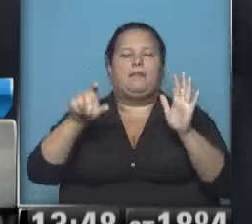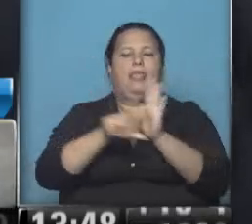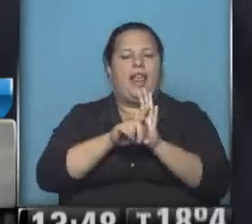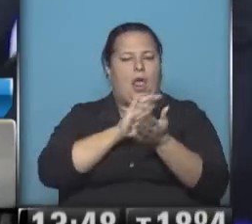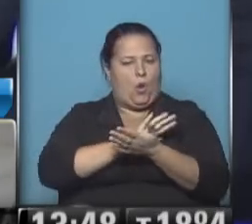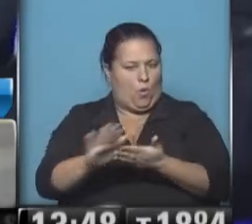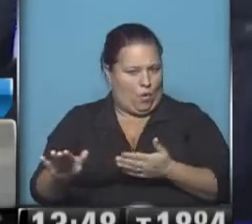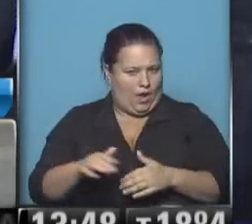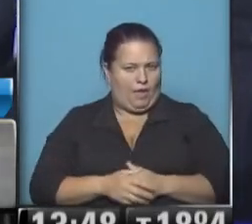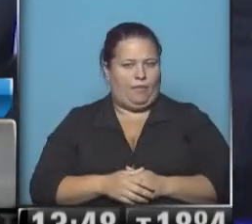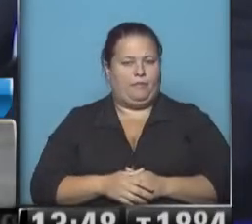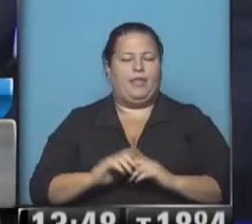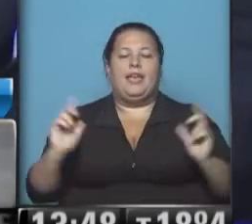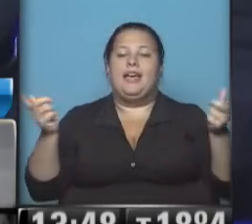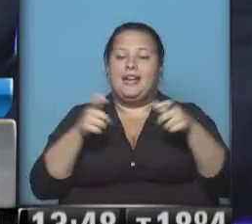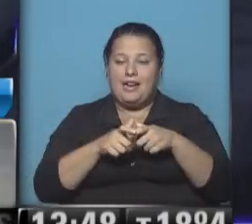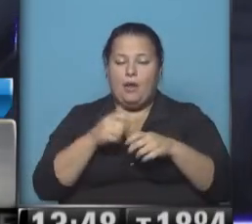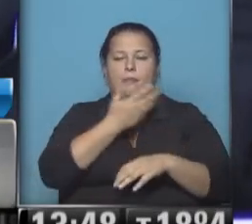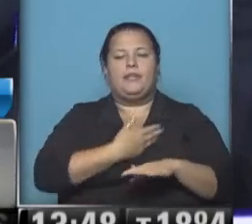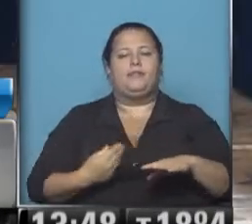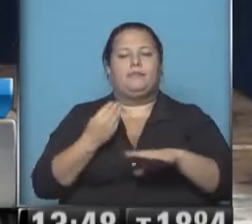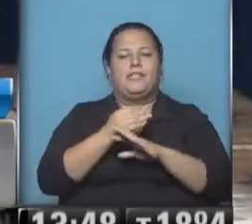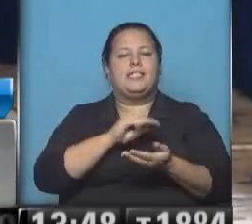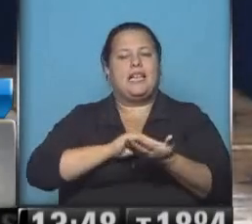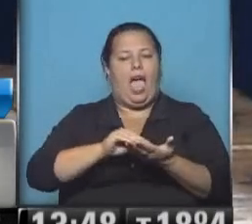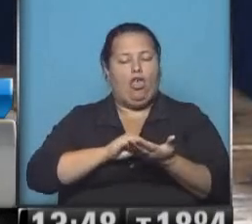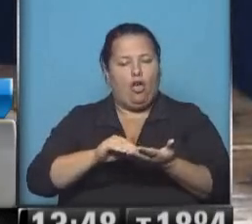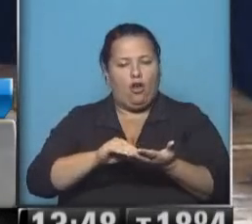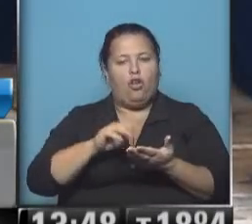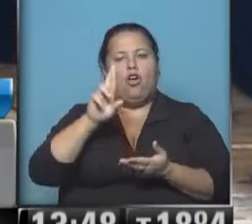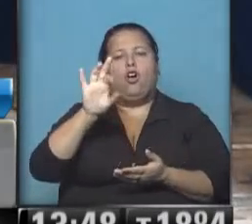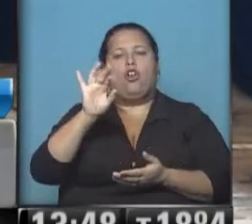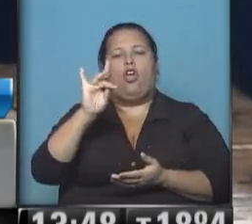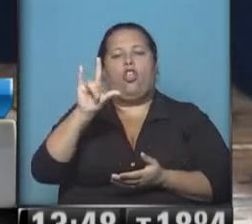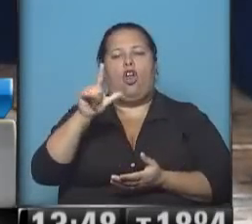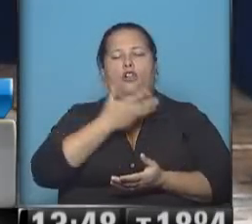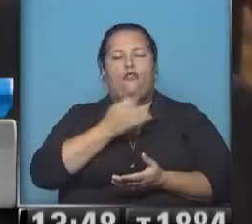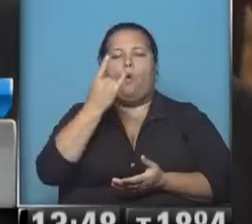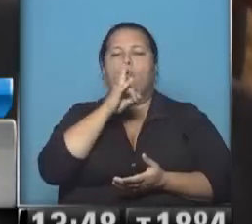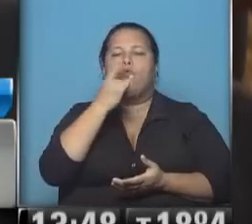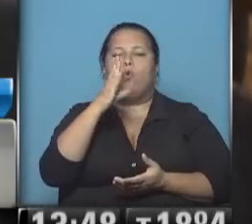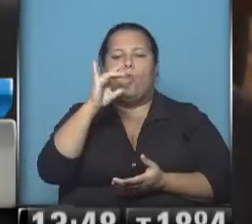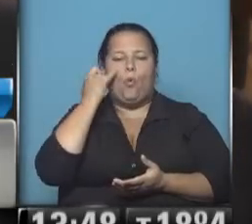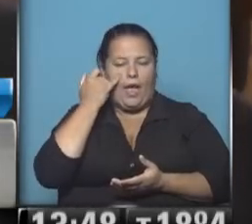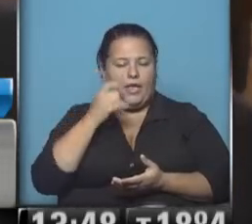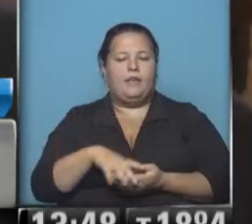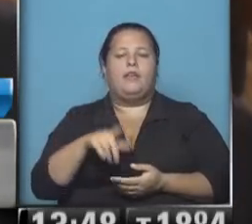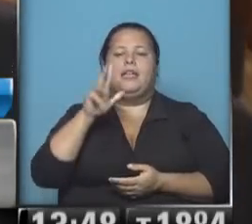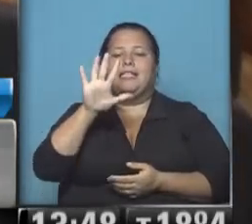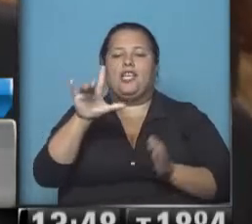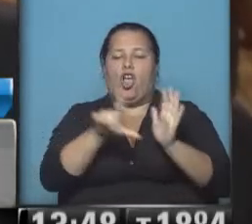nueva Norma la reunión fue presidida por el senador Rodolfo urtubey como sabemos son cinco